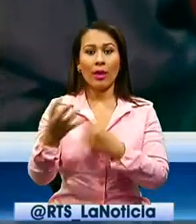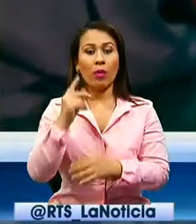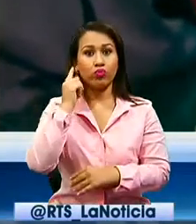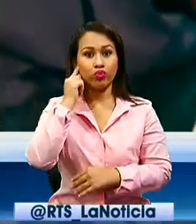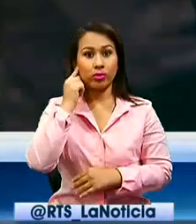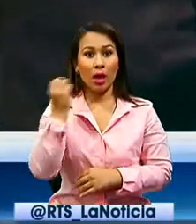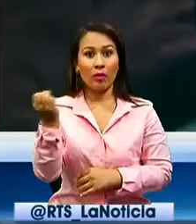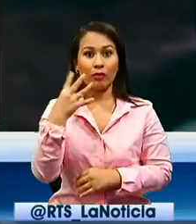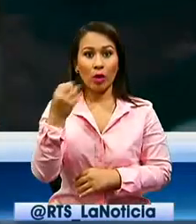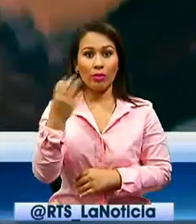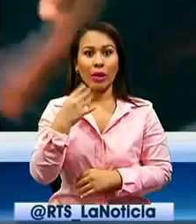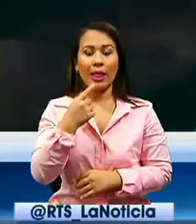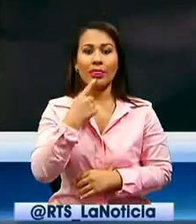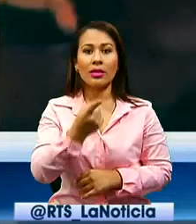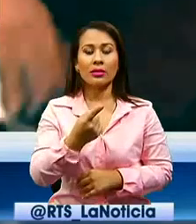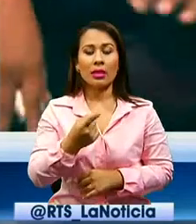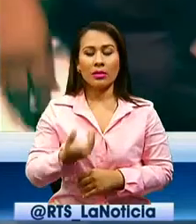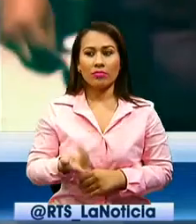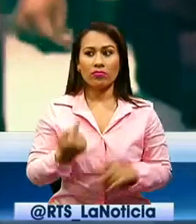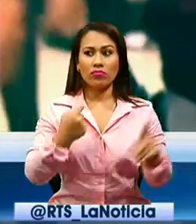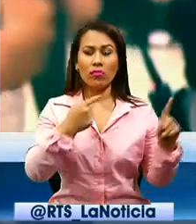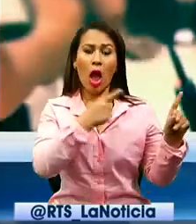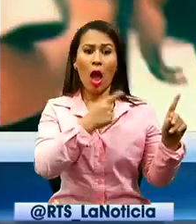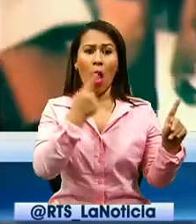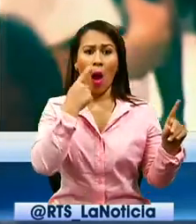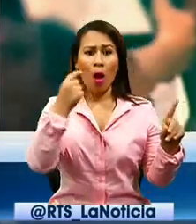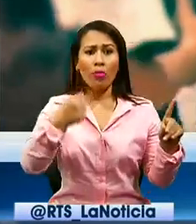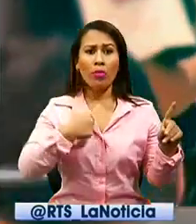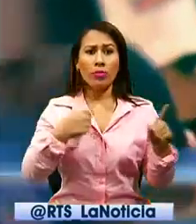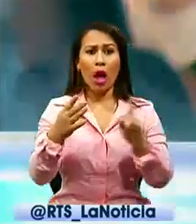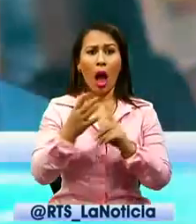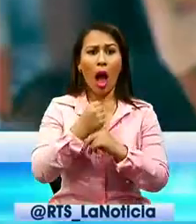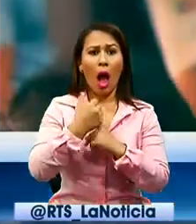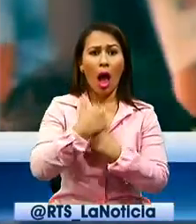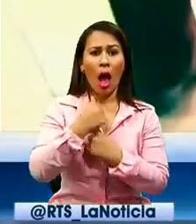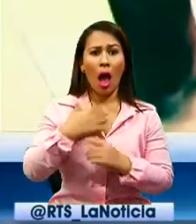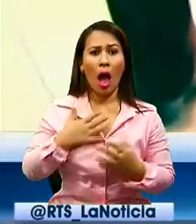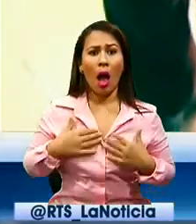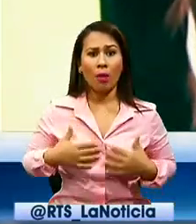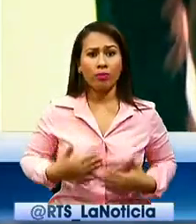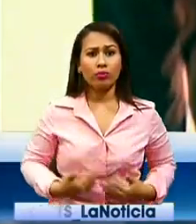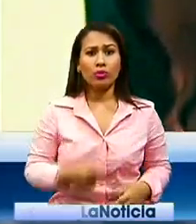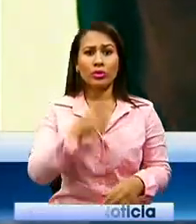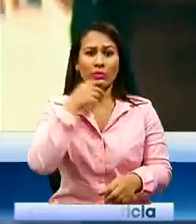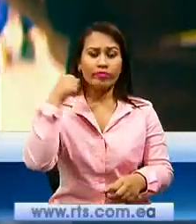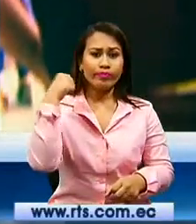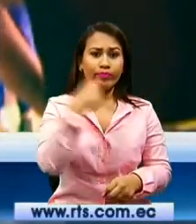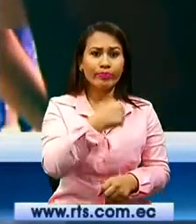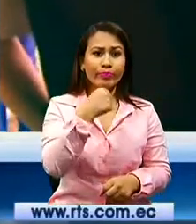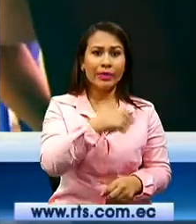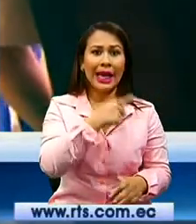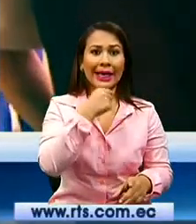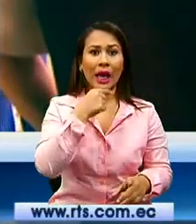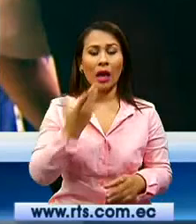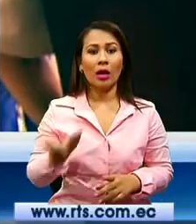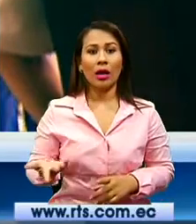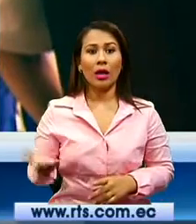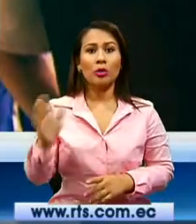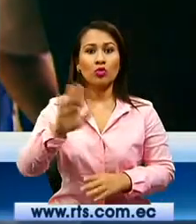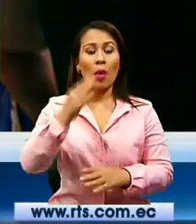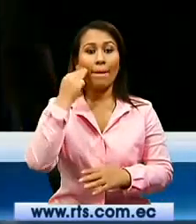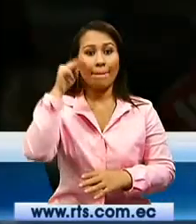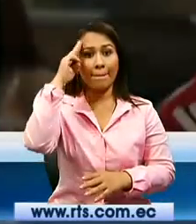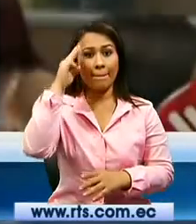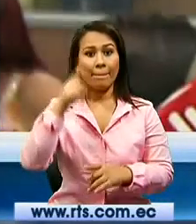a la policía, habría detallado que es víctima de supuestas agresiones constantes por parte del progenitor y su